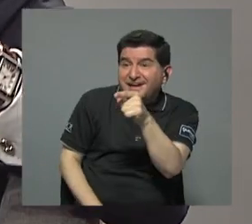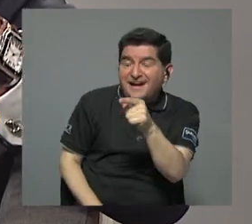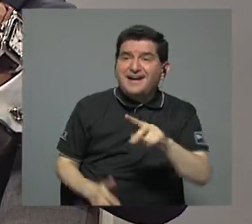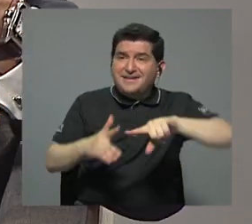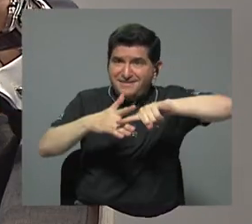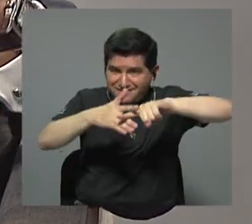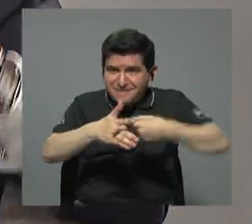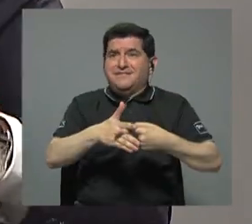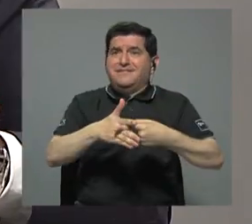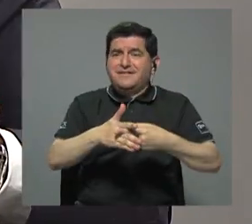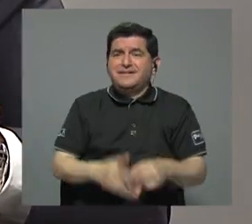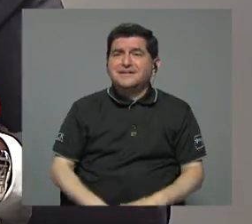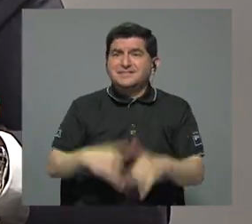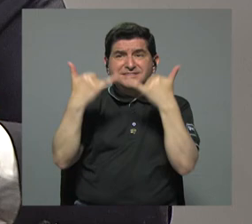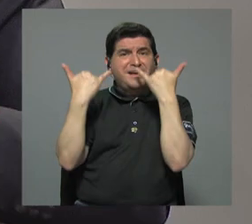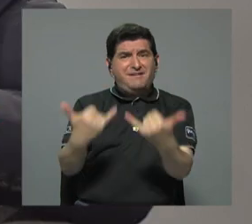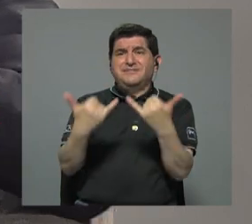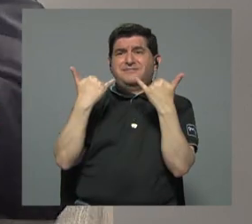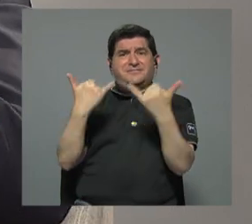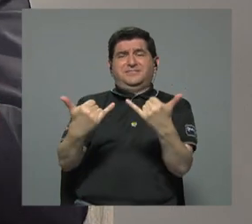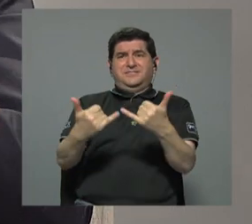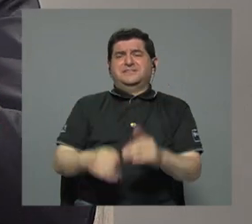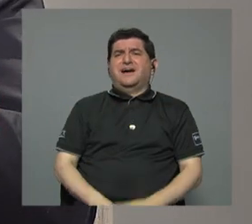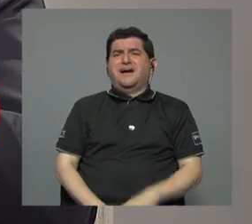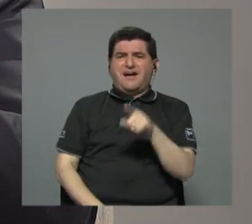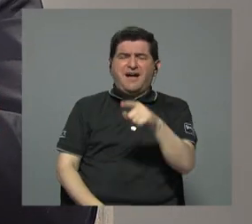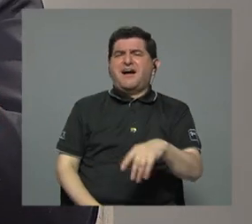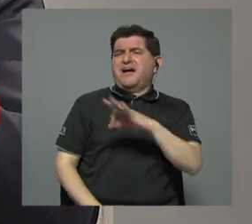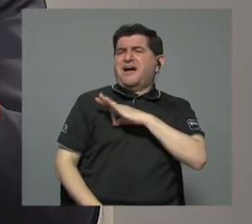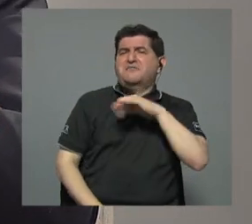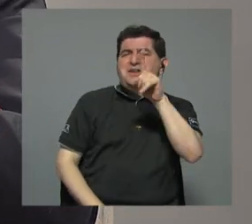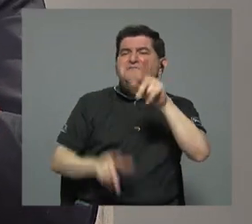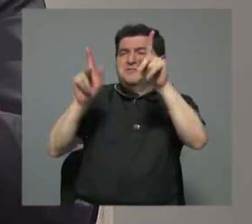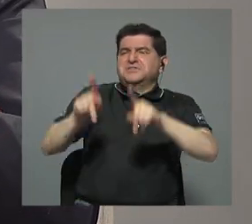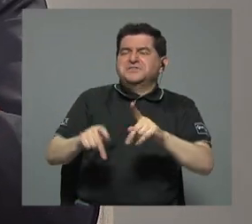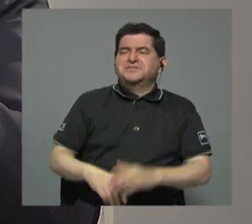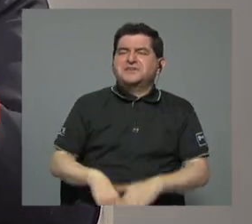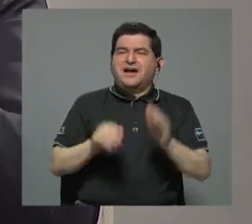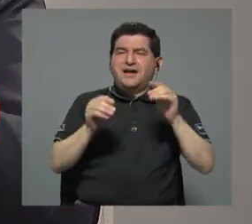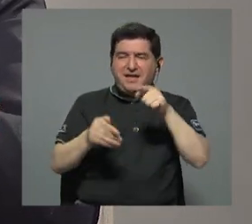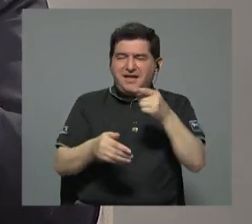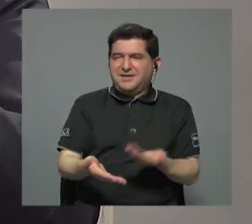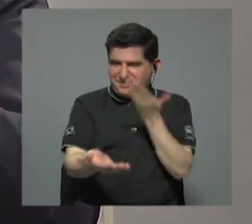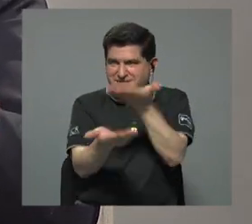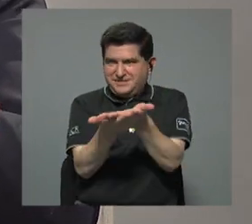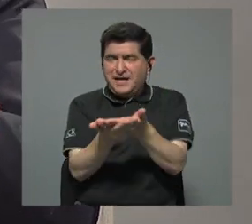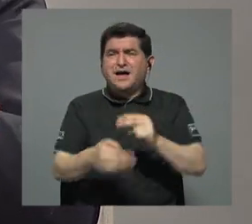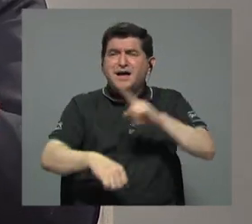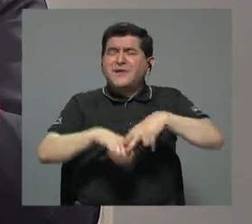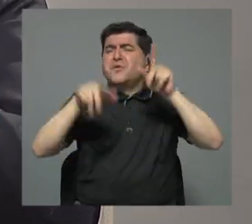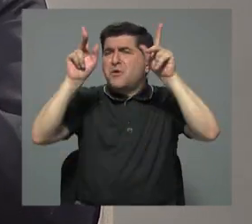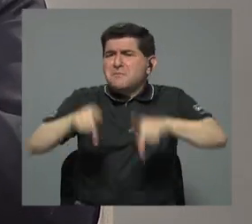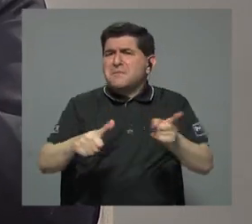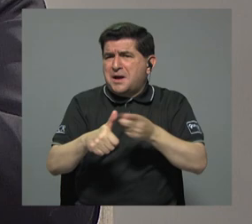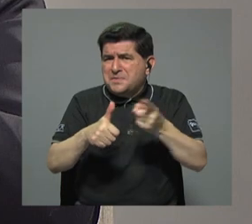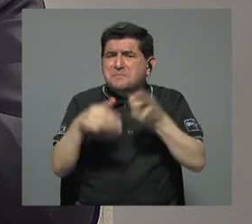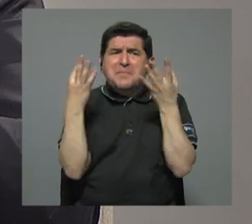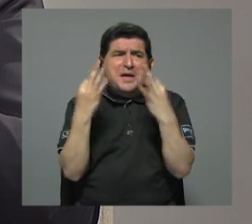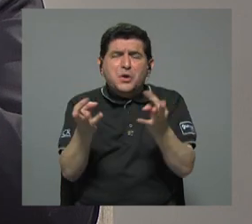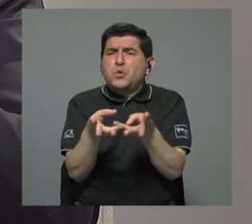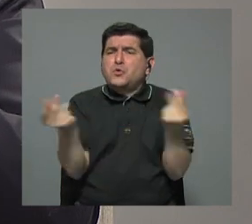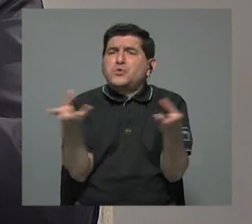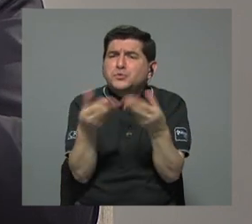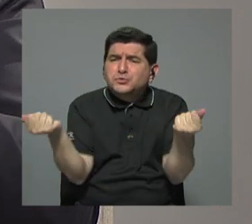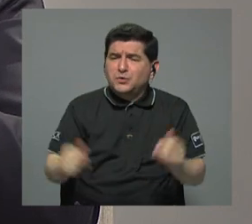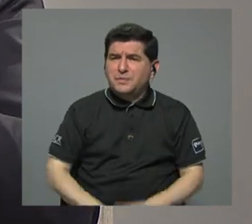viene preñados el cartel para favorecer a alguien más yo creo que es normal que la gente entonces primero trate de resolver